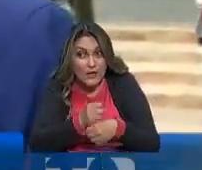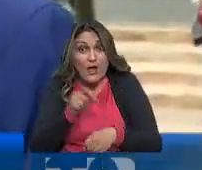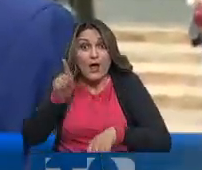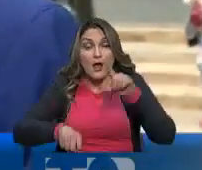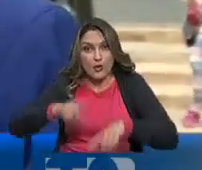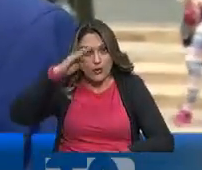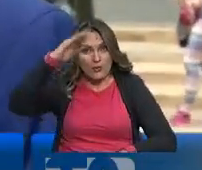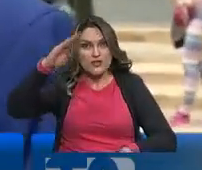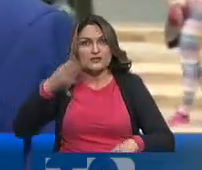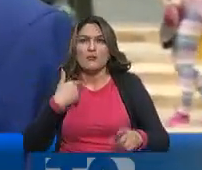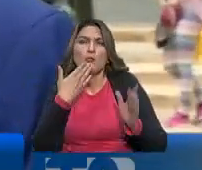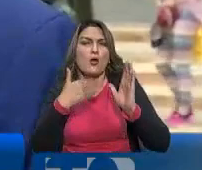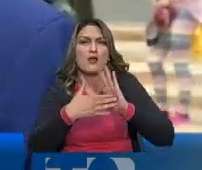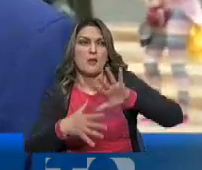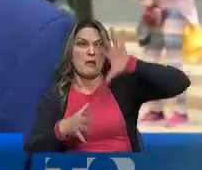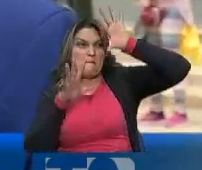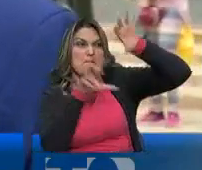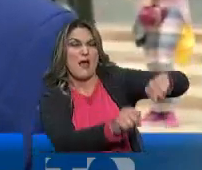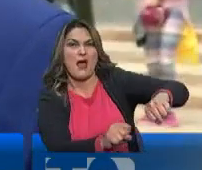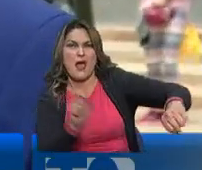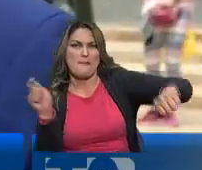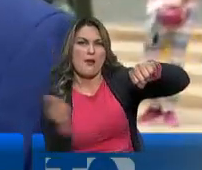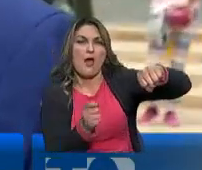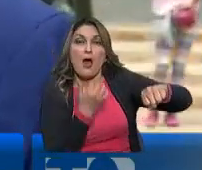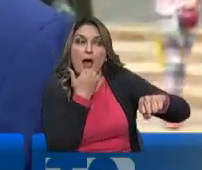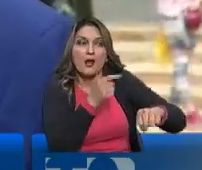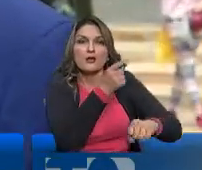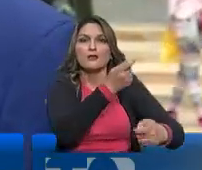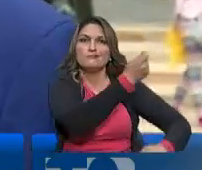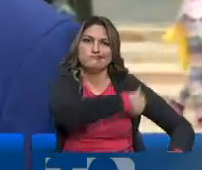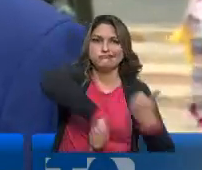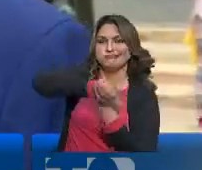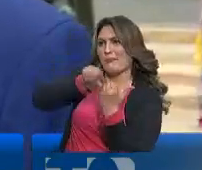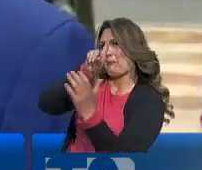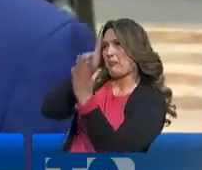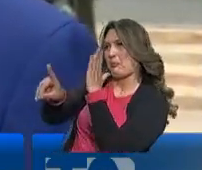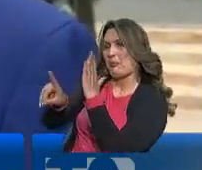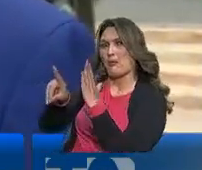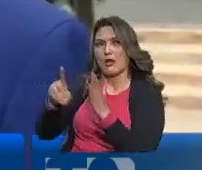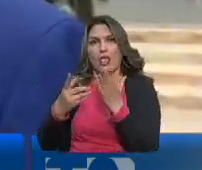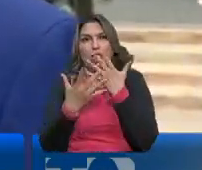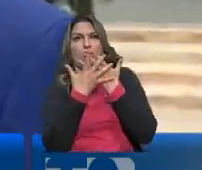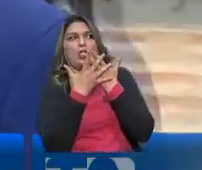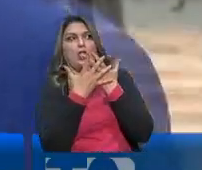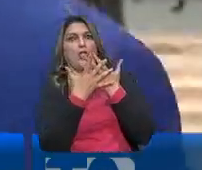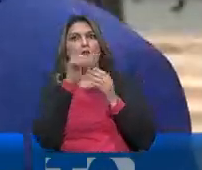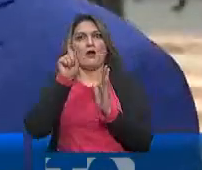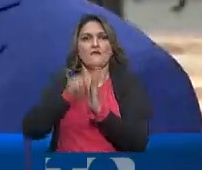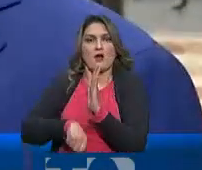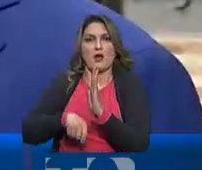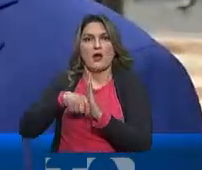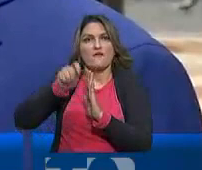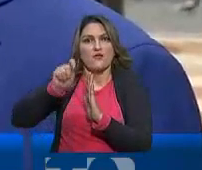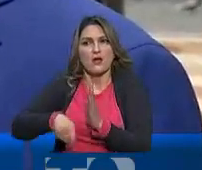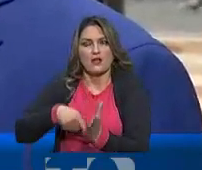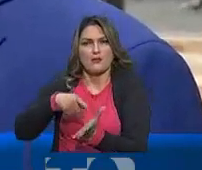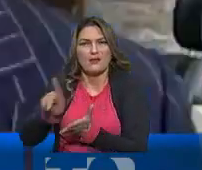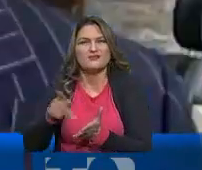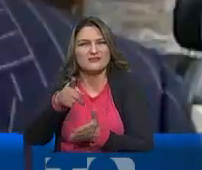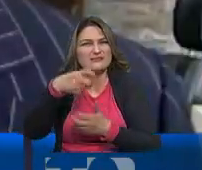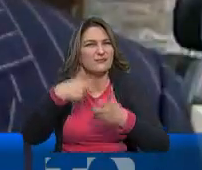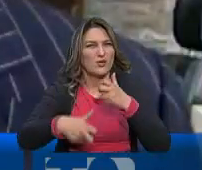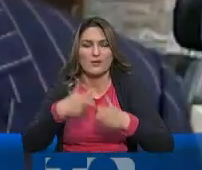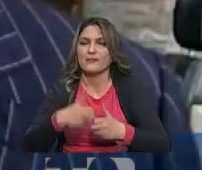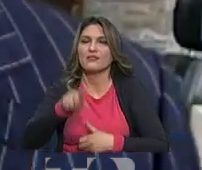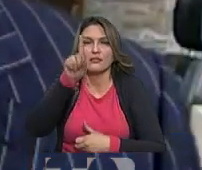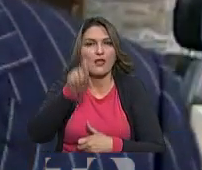actuar porque sus integrantes, si es que sucede algo malo, les juzgan y ellos tienen que pagarse su abogado. La fuerza pública está maniatada.